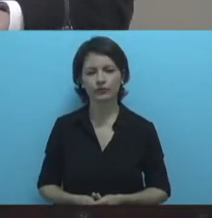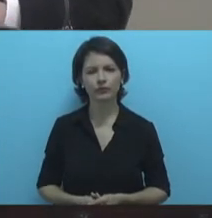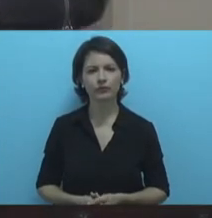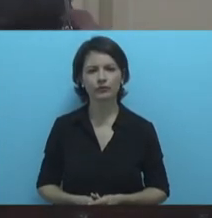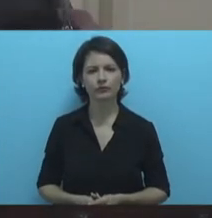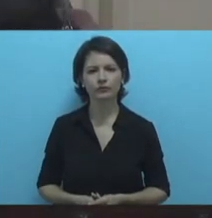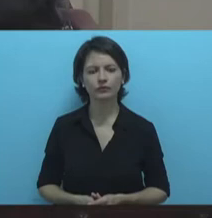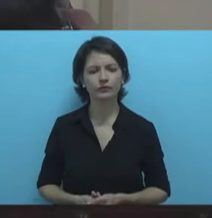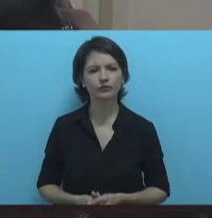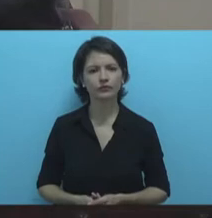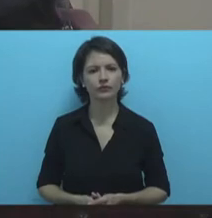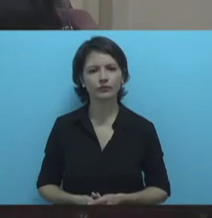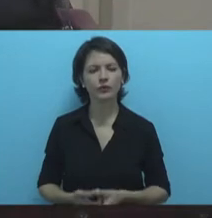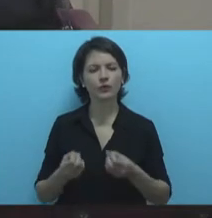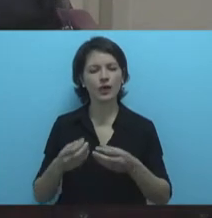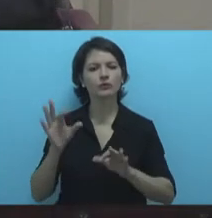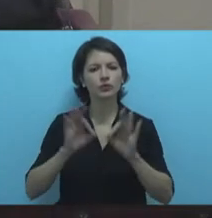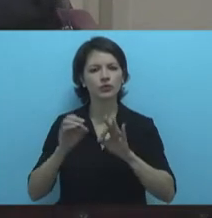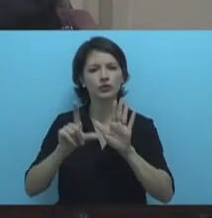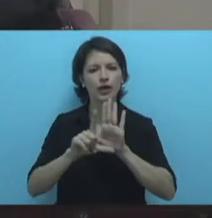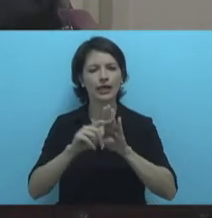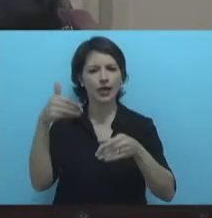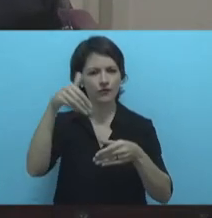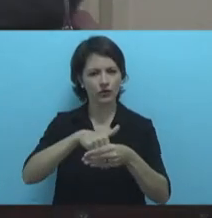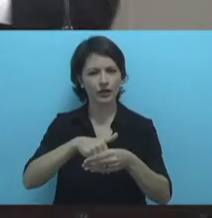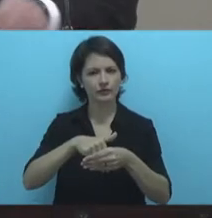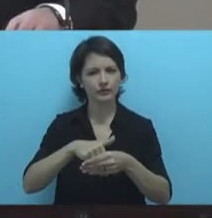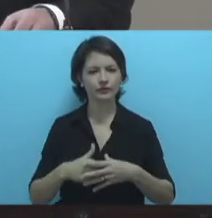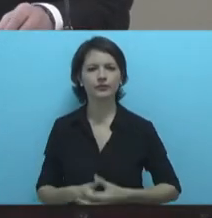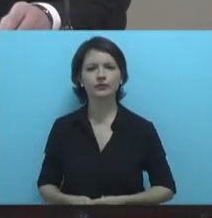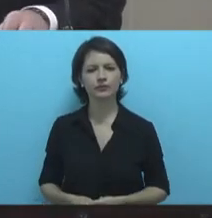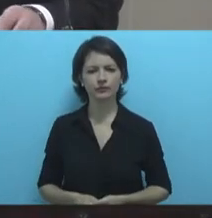ponemos en consideración el proyecto de ley en general